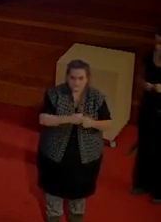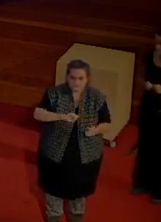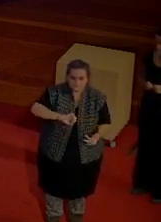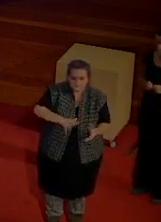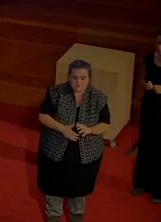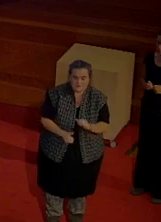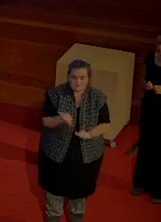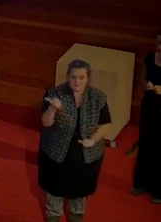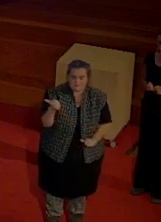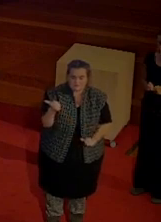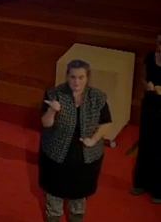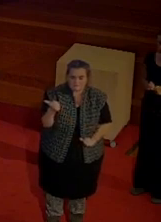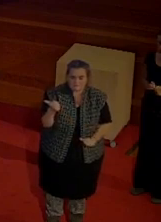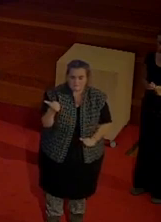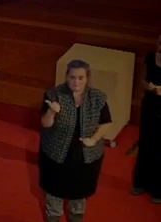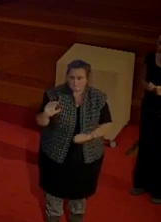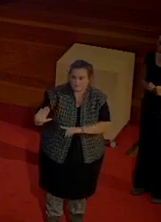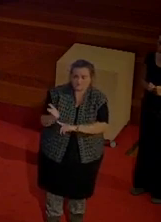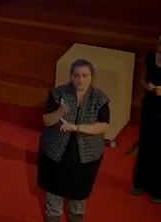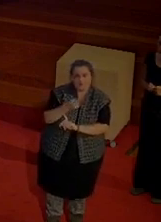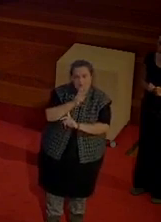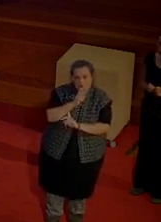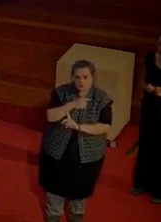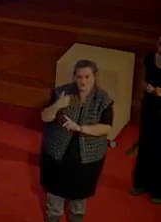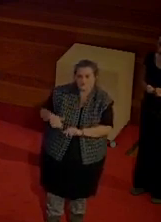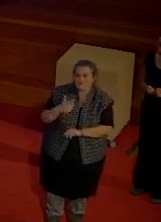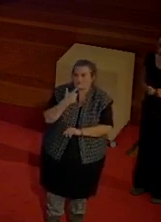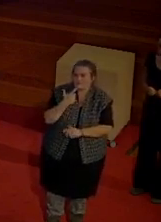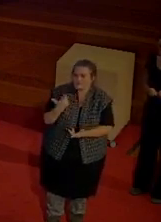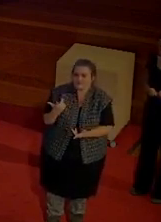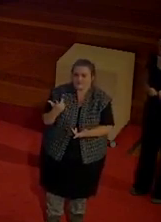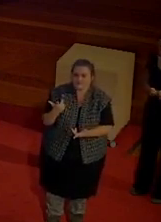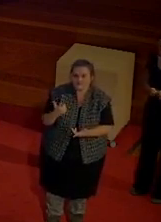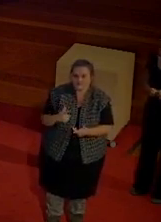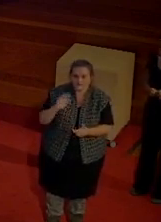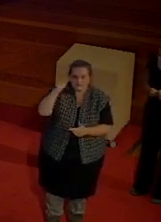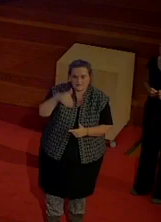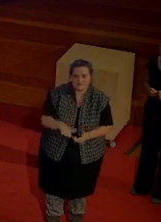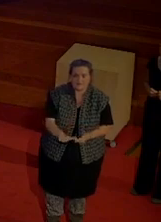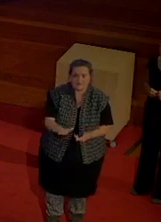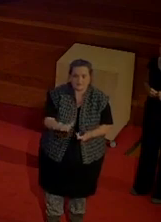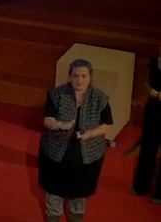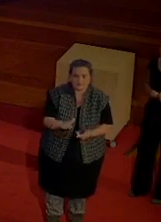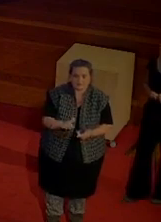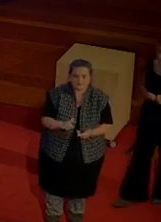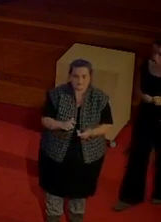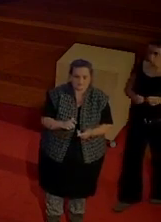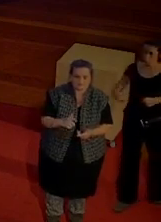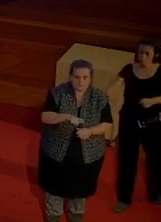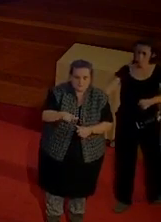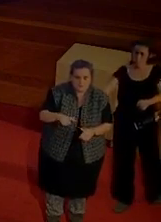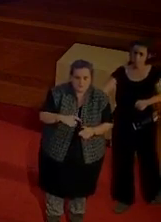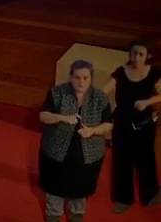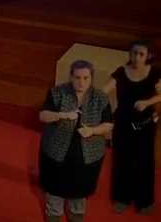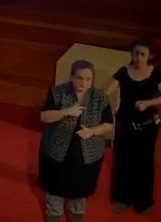se presenta en su tarjeta de visita qué es lo que dice China República popular china ascenso Pacífico Ese es su lema